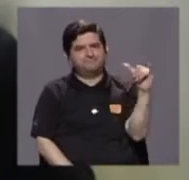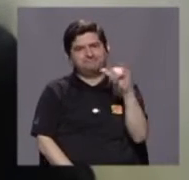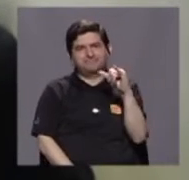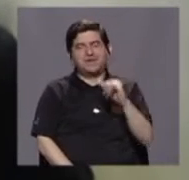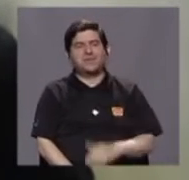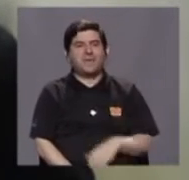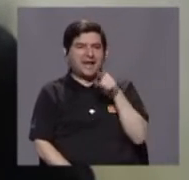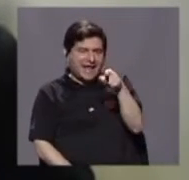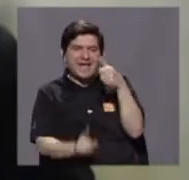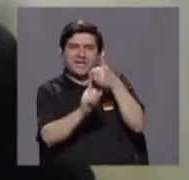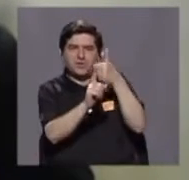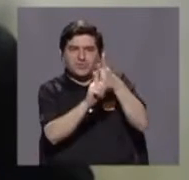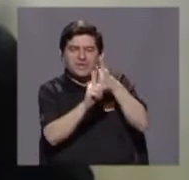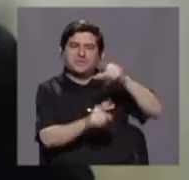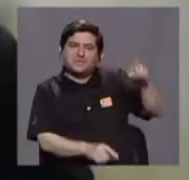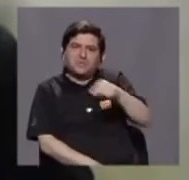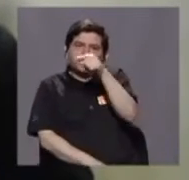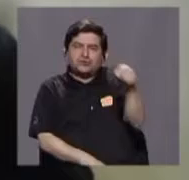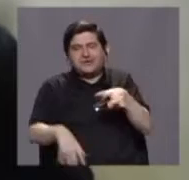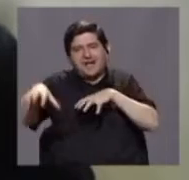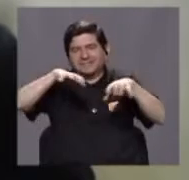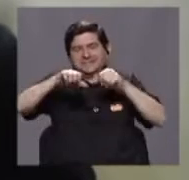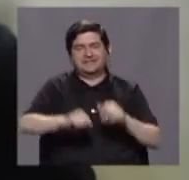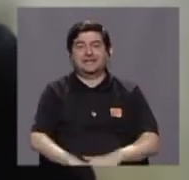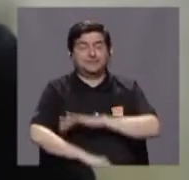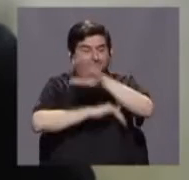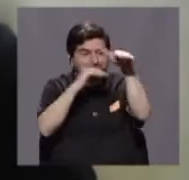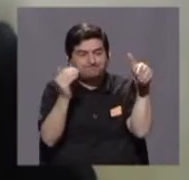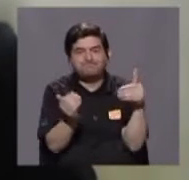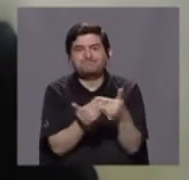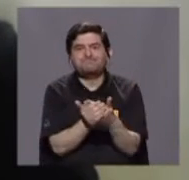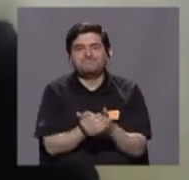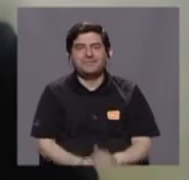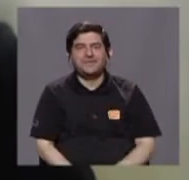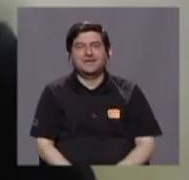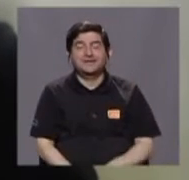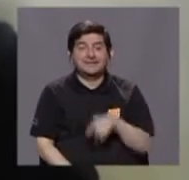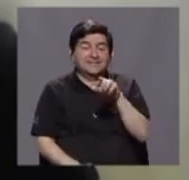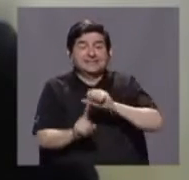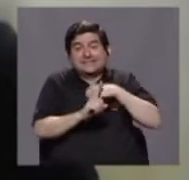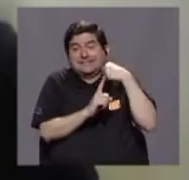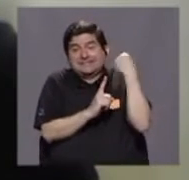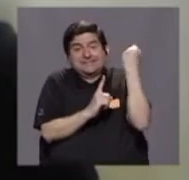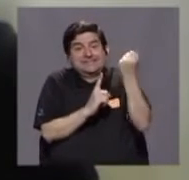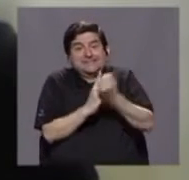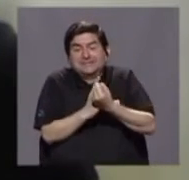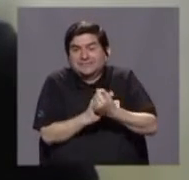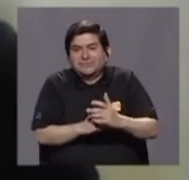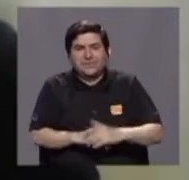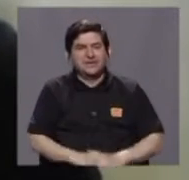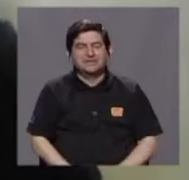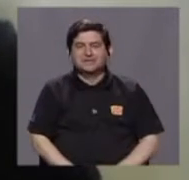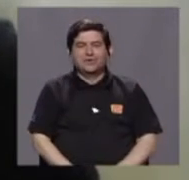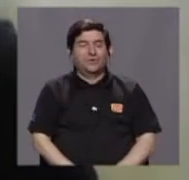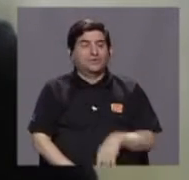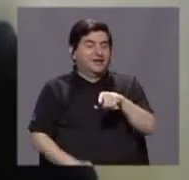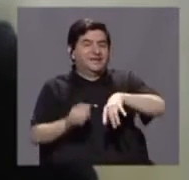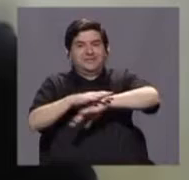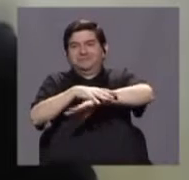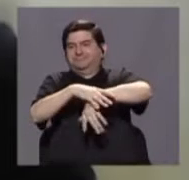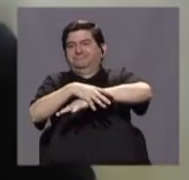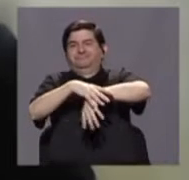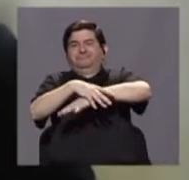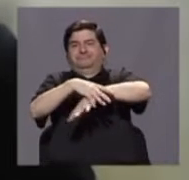que cancelaron los encuentros. O sea que ya ves que todo es de un avatar muy aleatorio, con